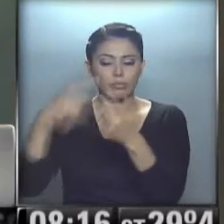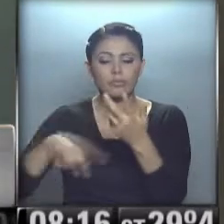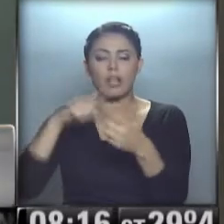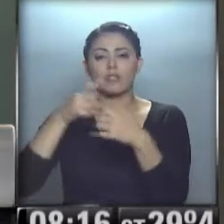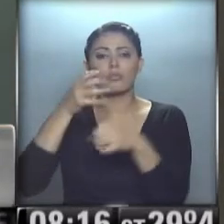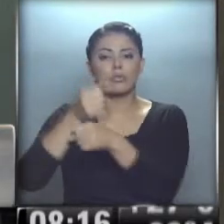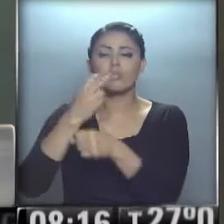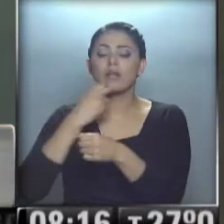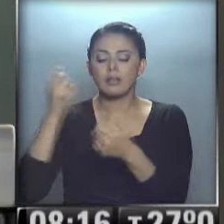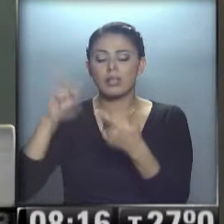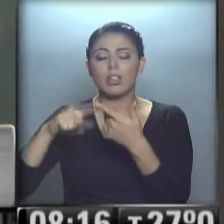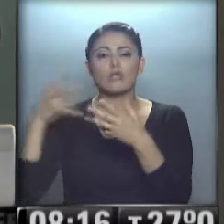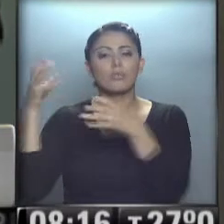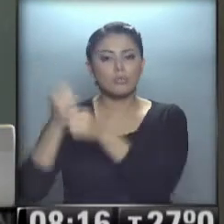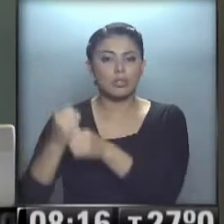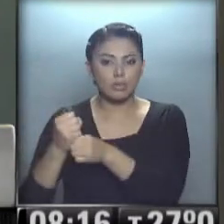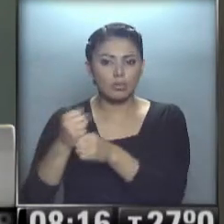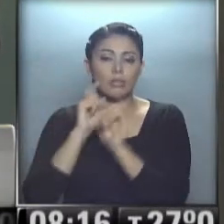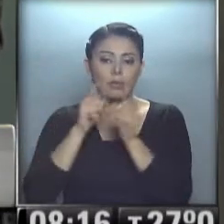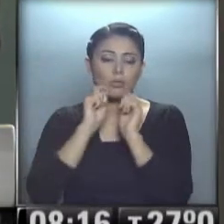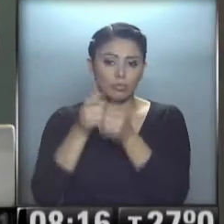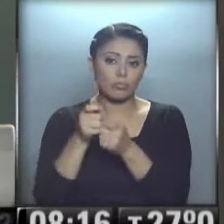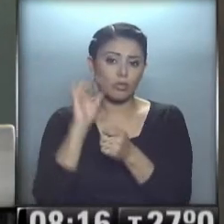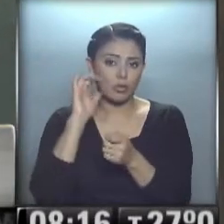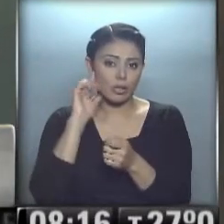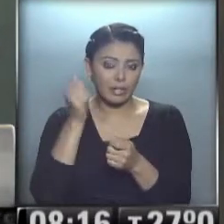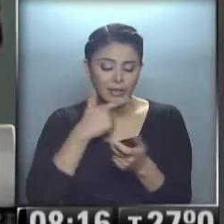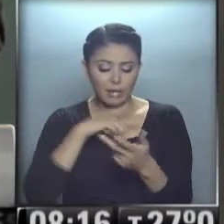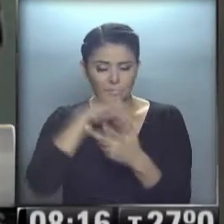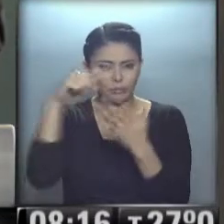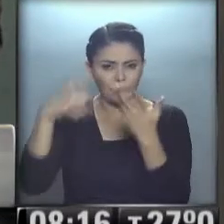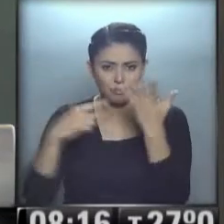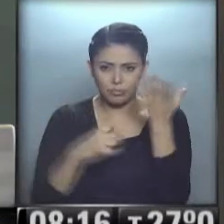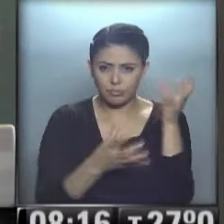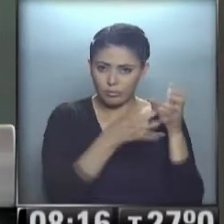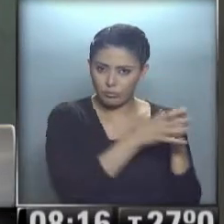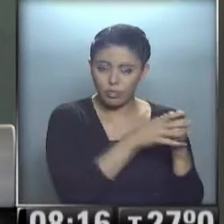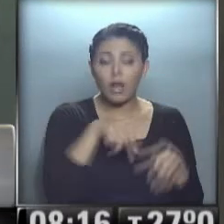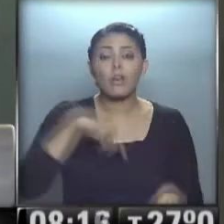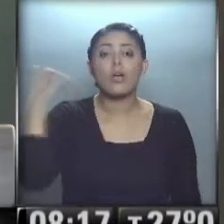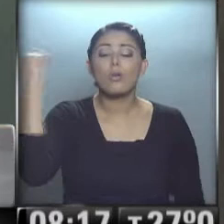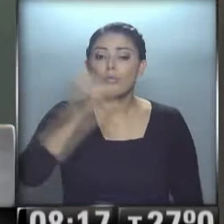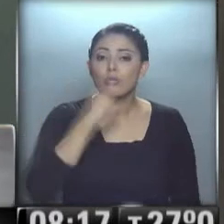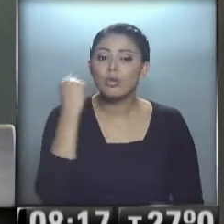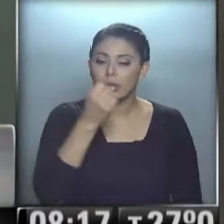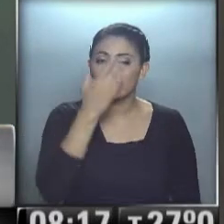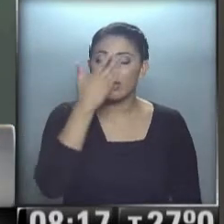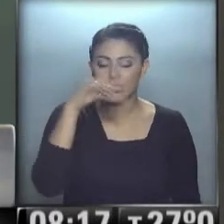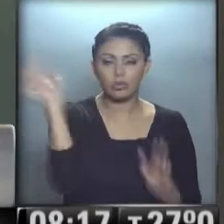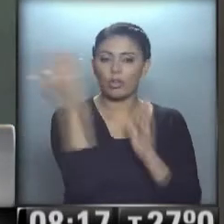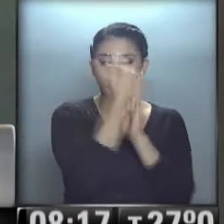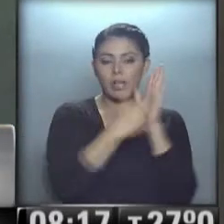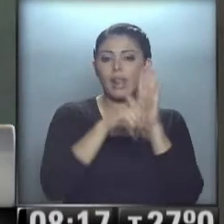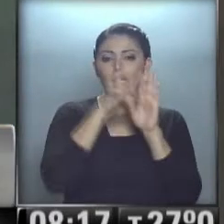eléctrica. En consecuencia, lo importante es observar que, independientemente de lo estipulado por